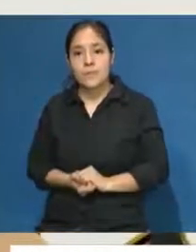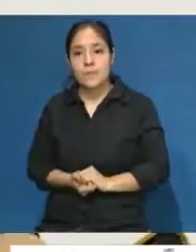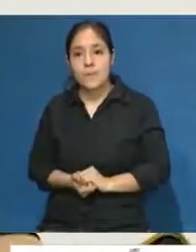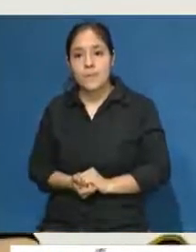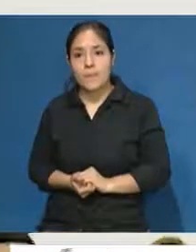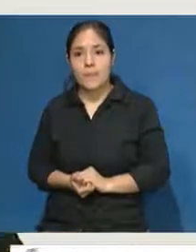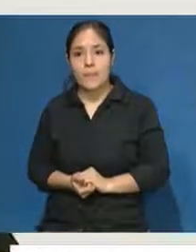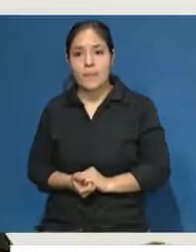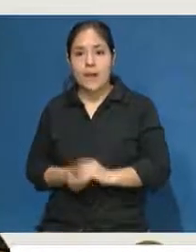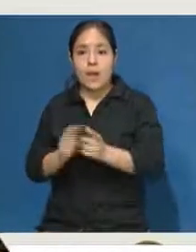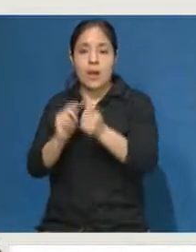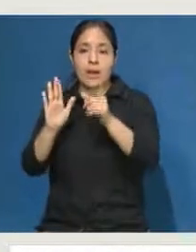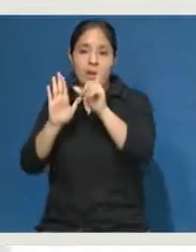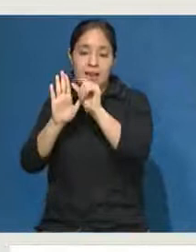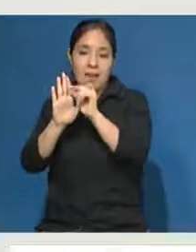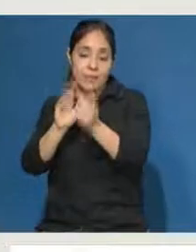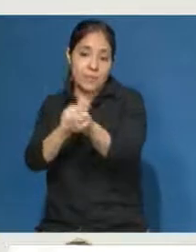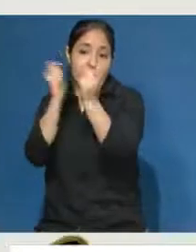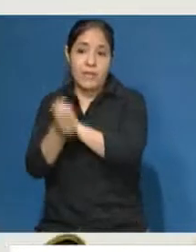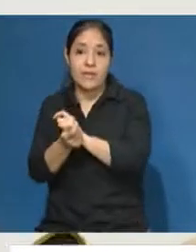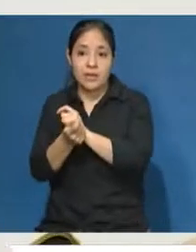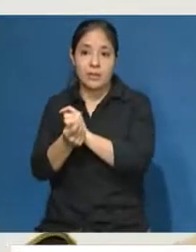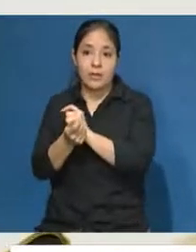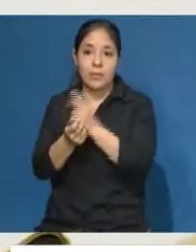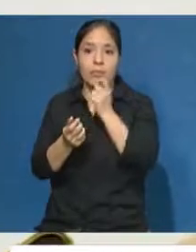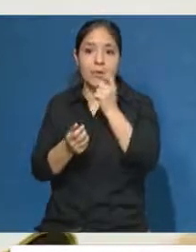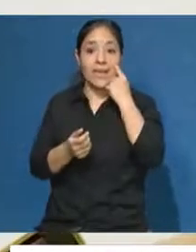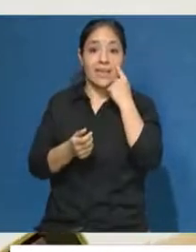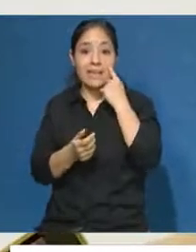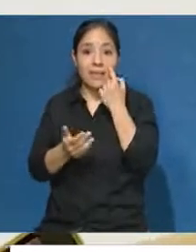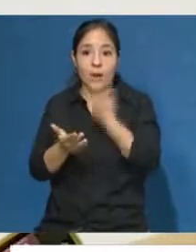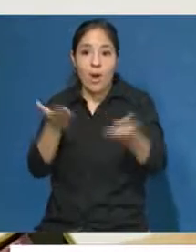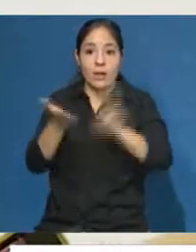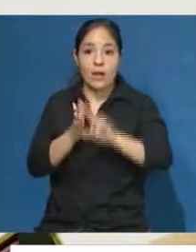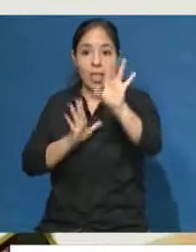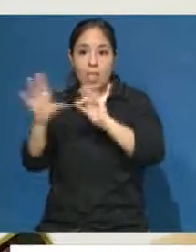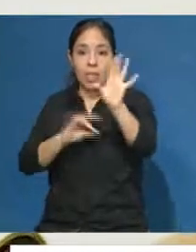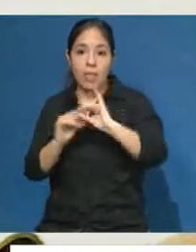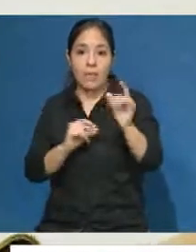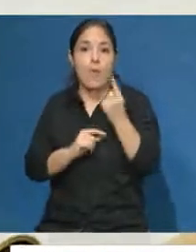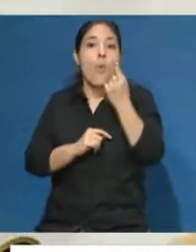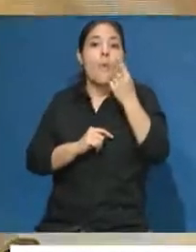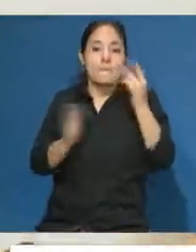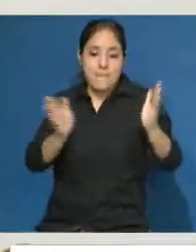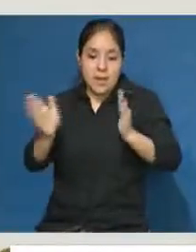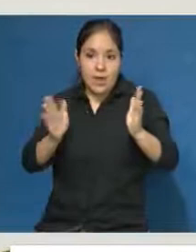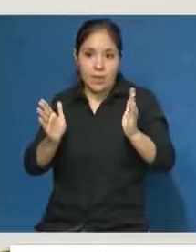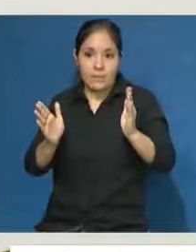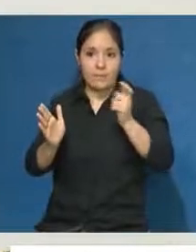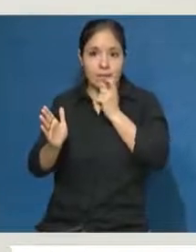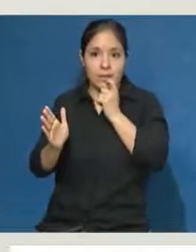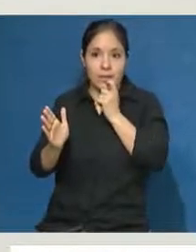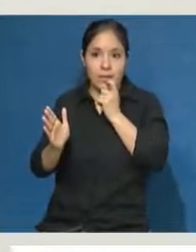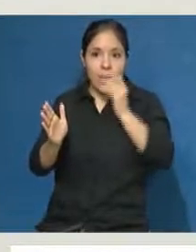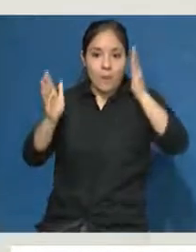la modificación a la Constitución que limita la reelección de los intendentes a un solo periodo. O sea, deben dejar